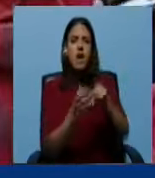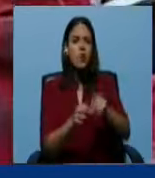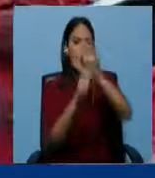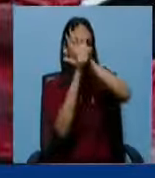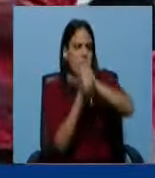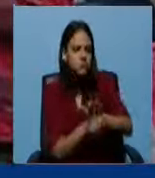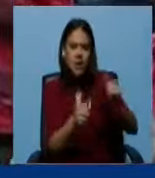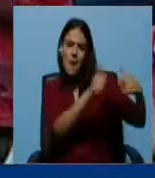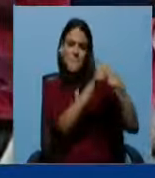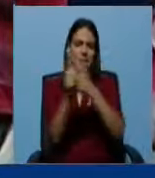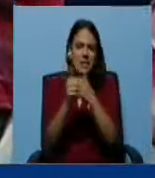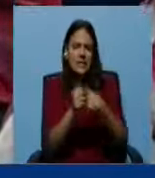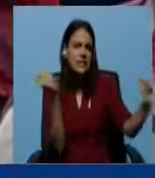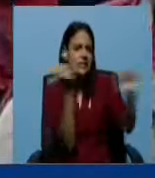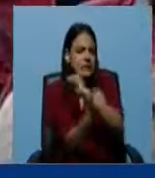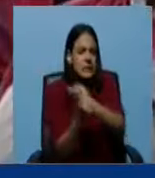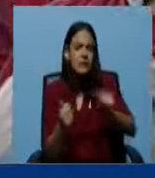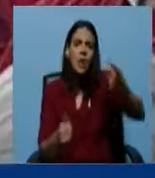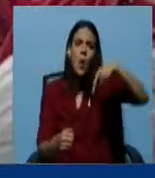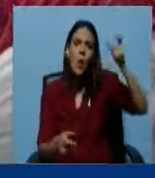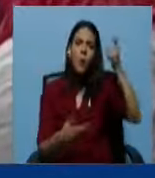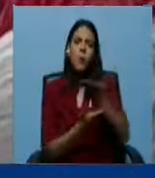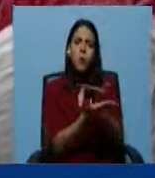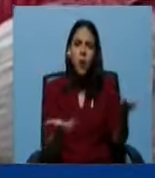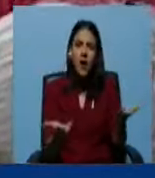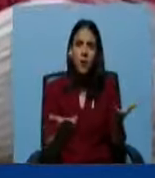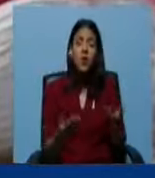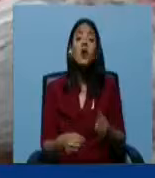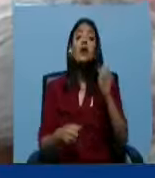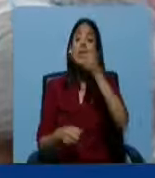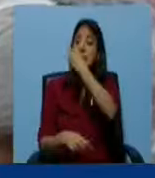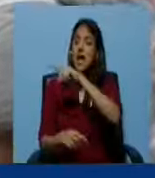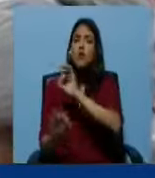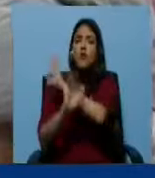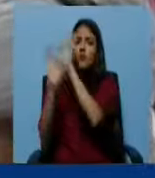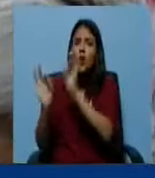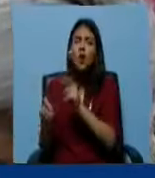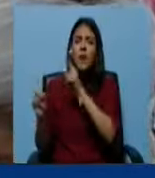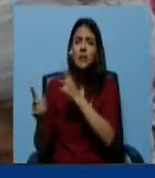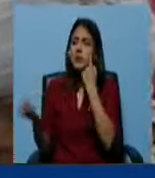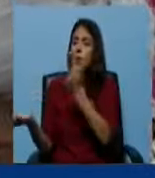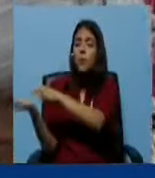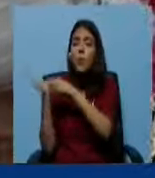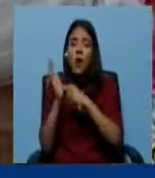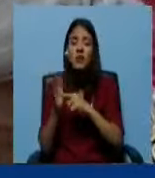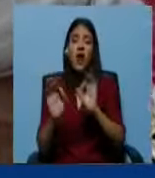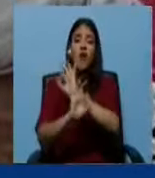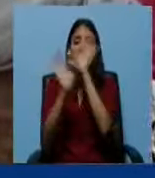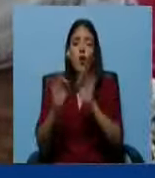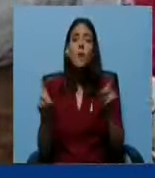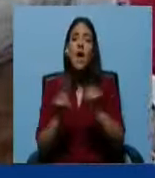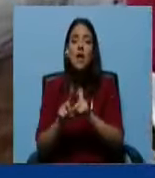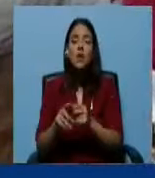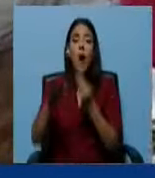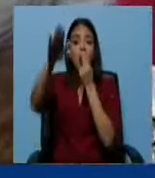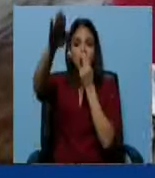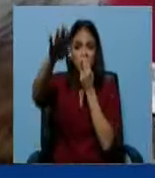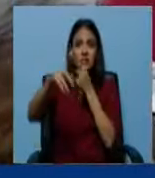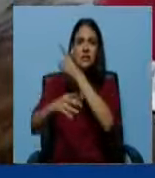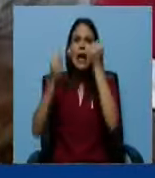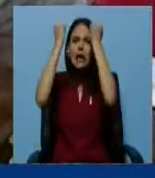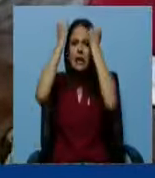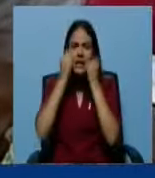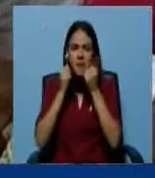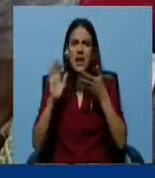Y si algo faltaba para comprobar el carácter genocida, hoy diríamos fascista, criminal, de